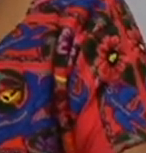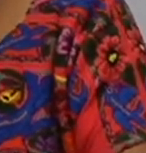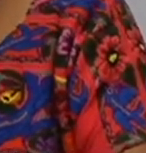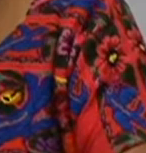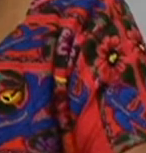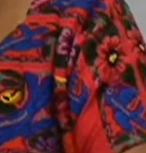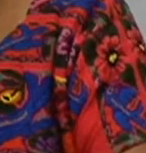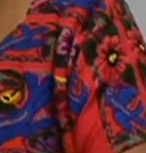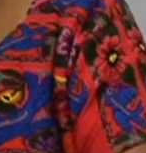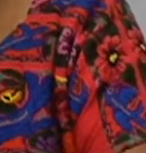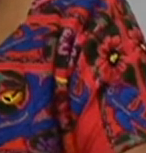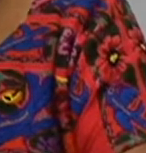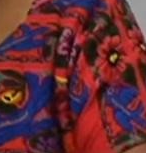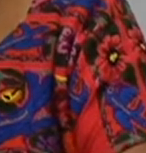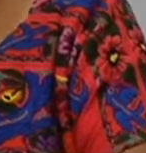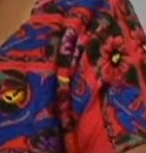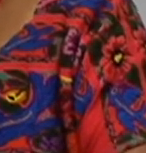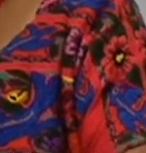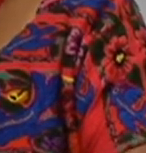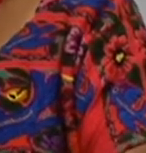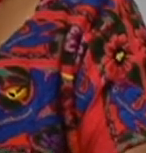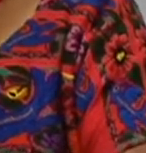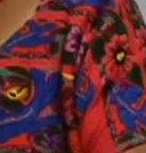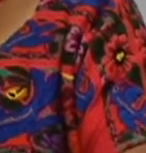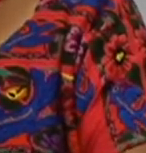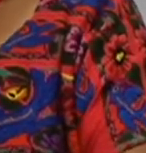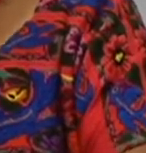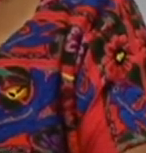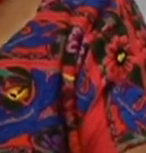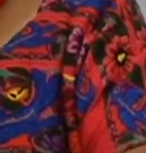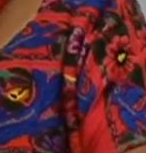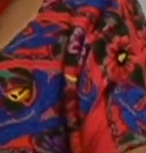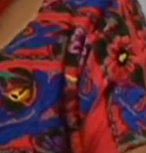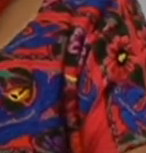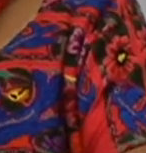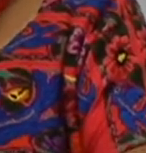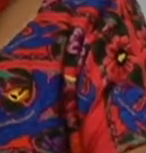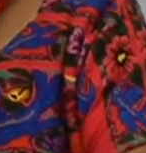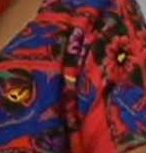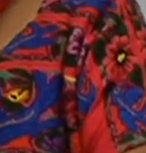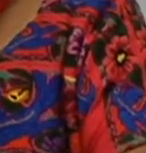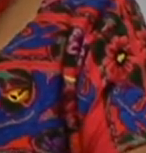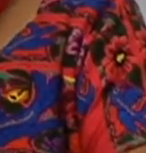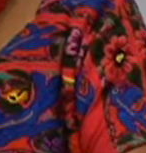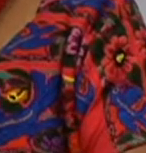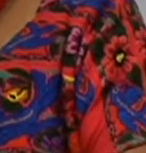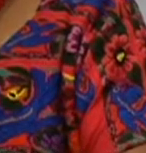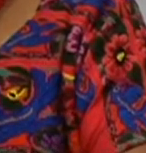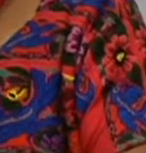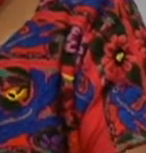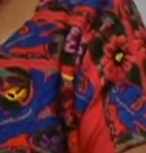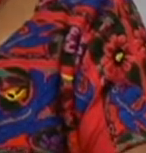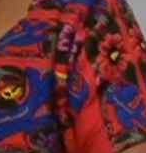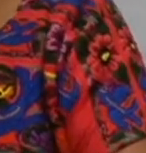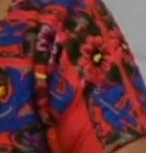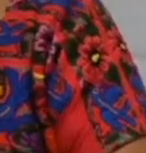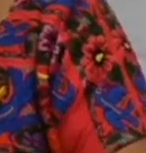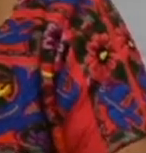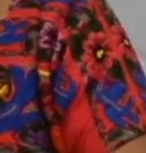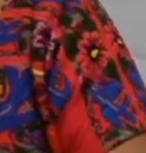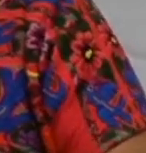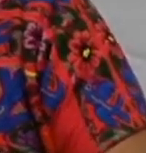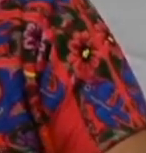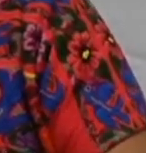llegamos a amigos, llegamos a fans, llegamos por un tweet, llegamos por un WhatsApp. O sea, por eso yo